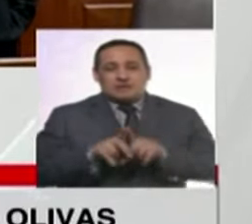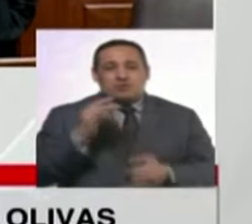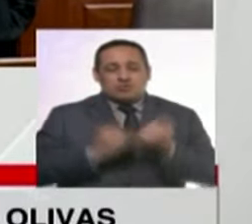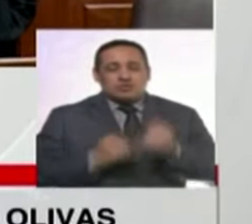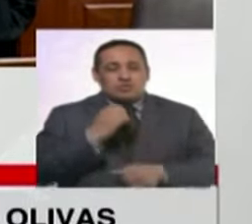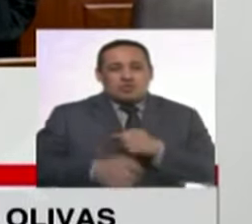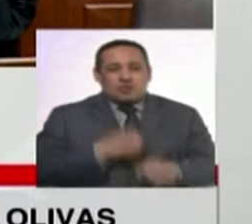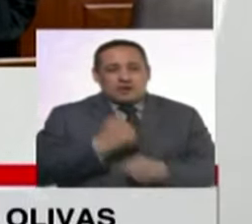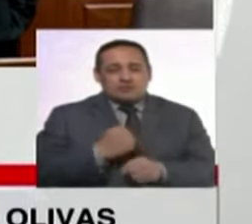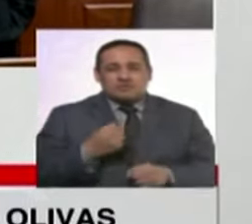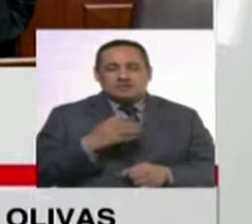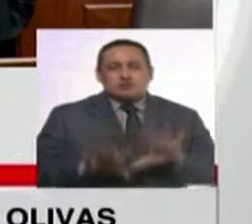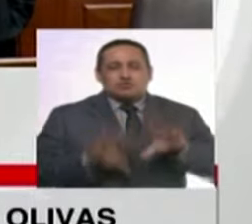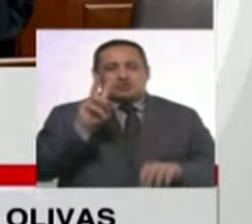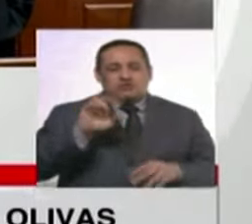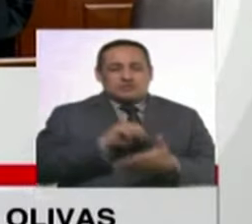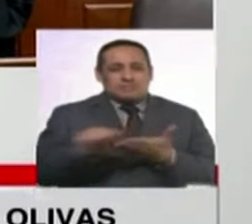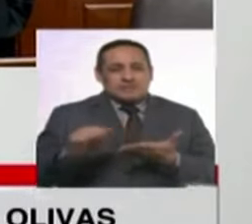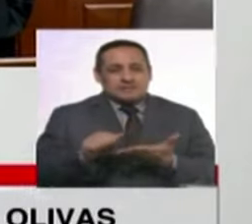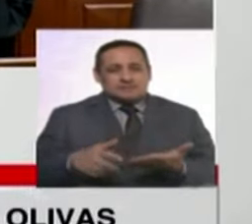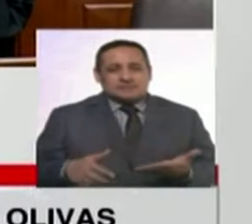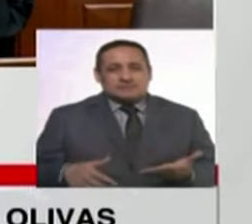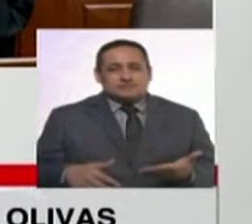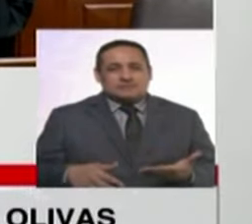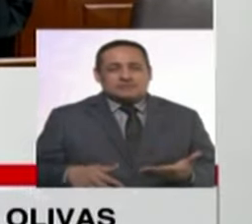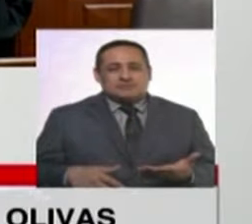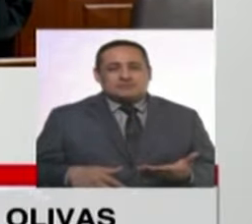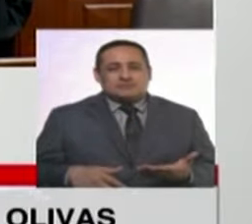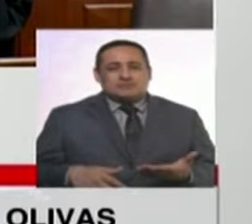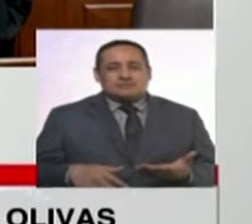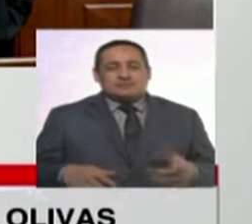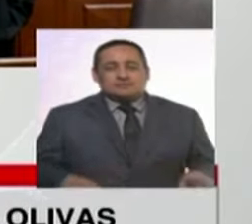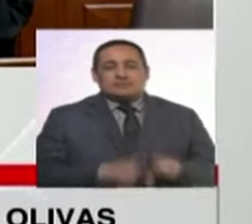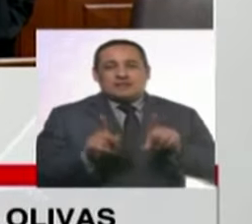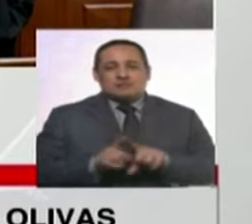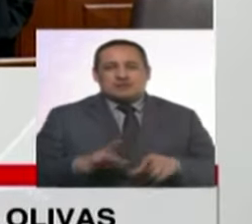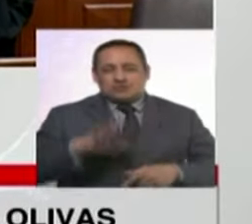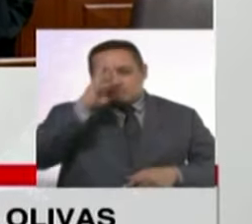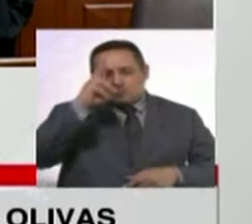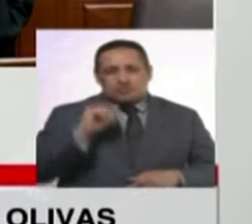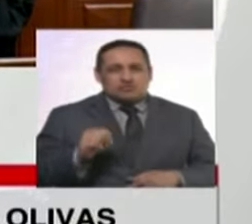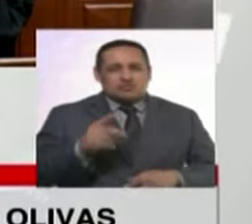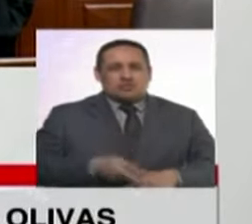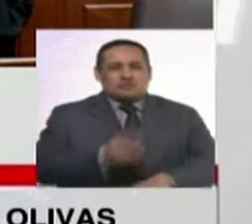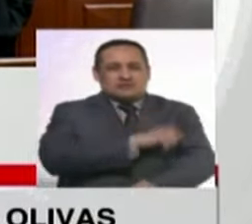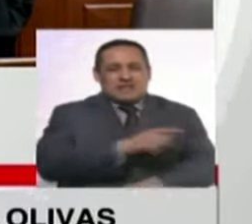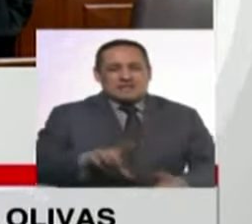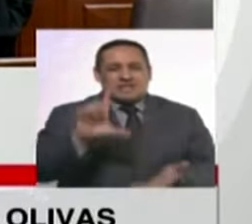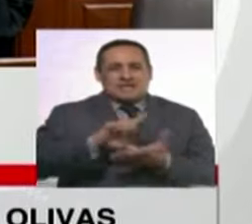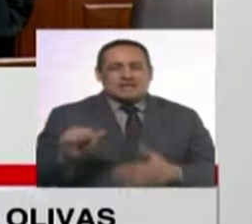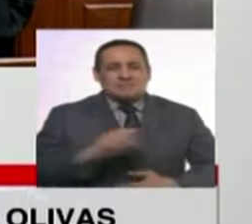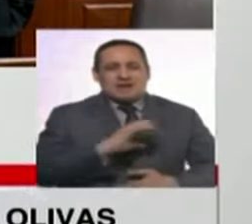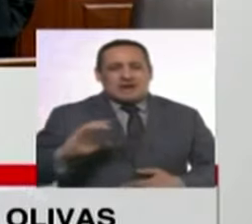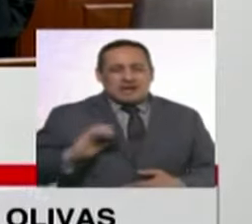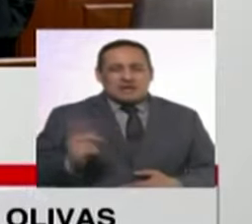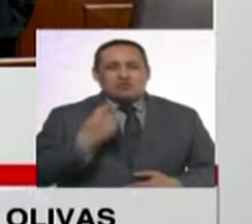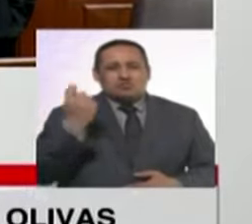último año en los últimos 12 meses cusco tacna Lima callao